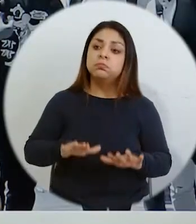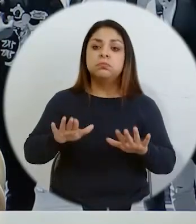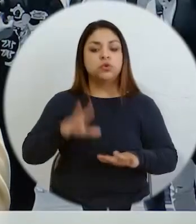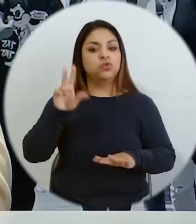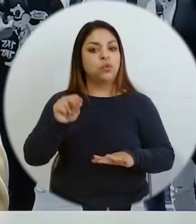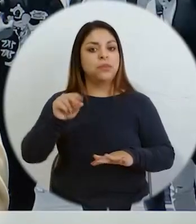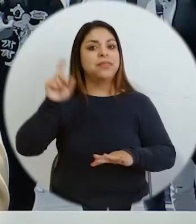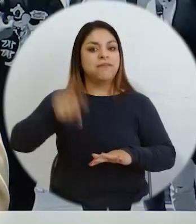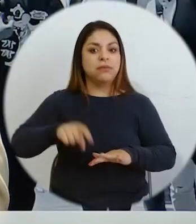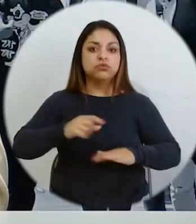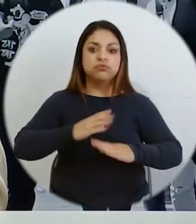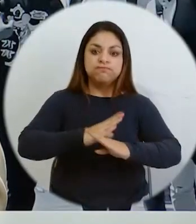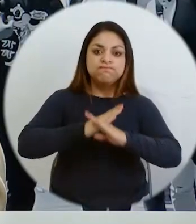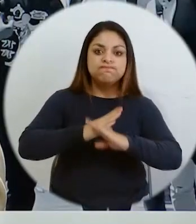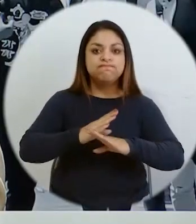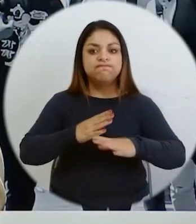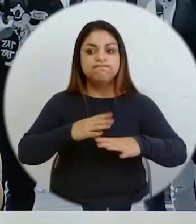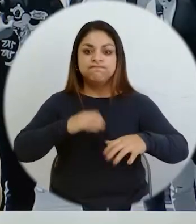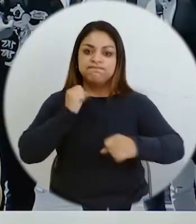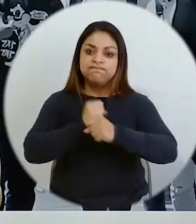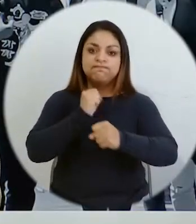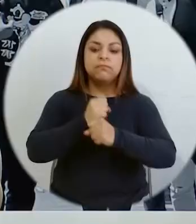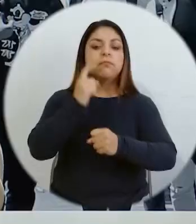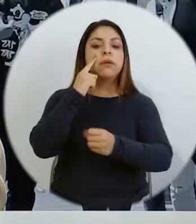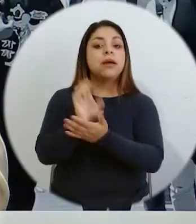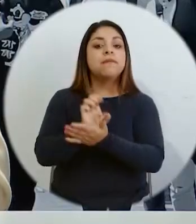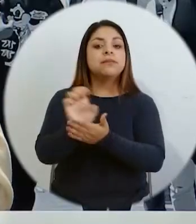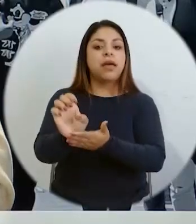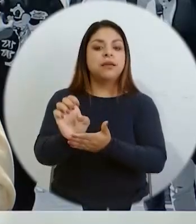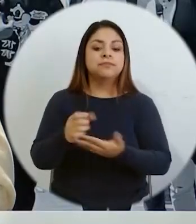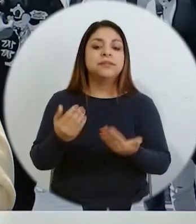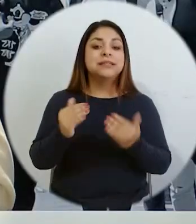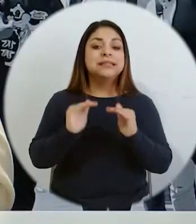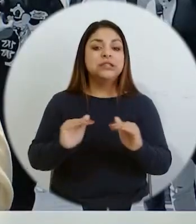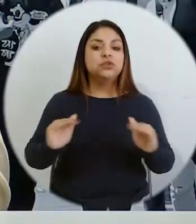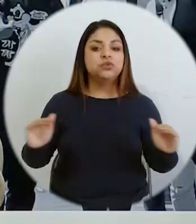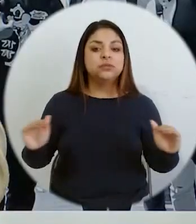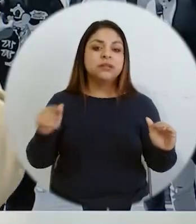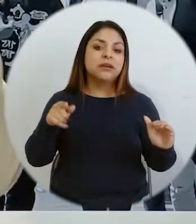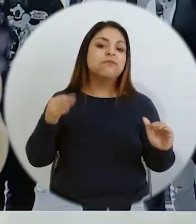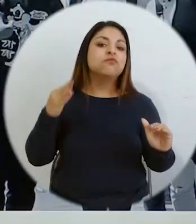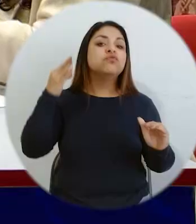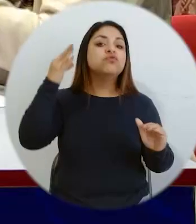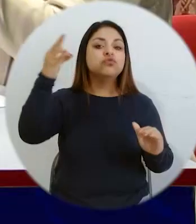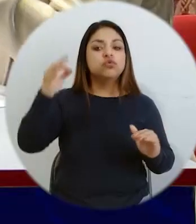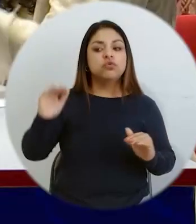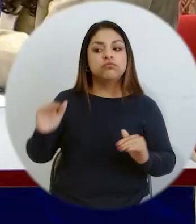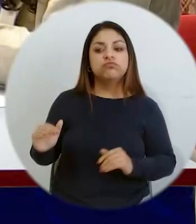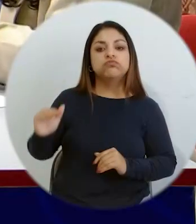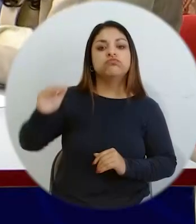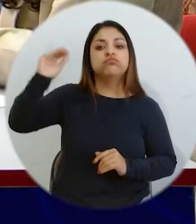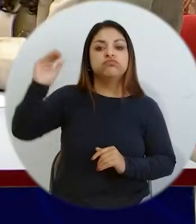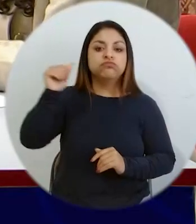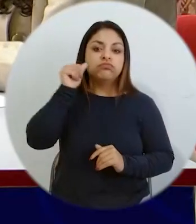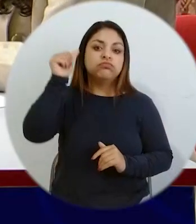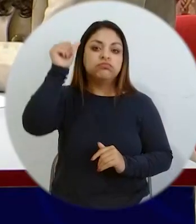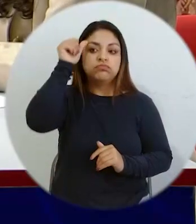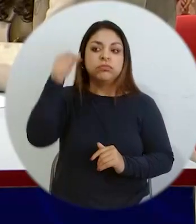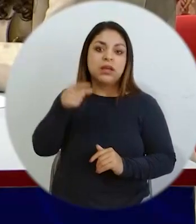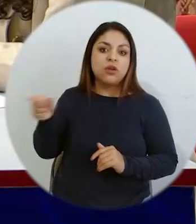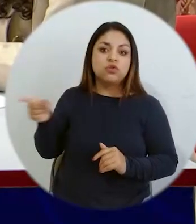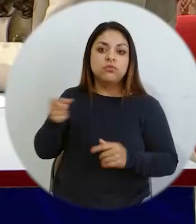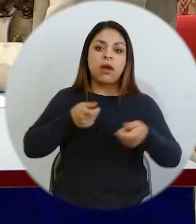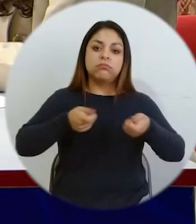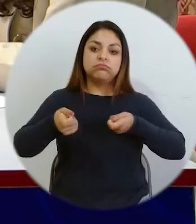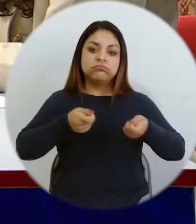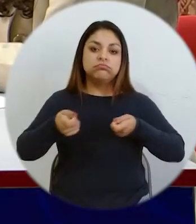de evitar que estos niños y niñas, que al final van a ser los adultos, que van a manejar, que van a gobernar, que van a dirigir nuestro